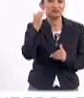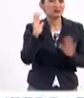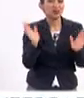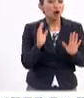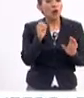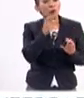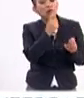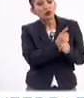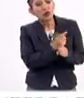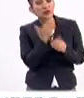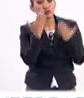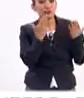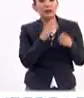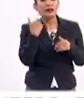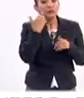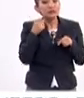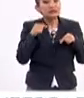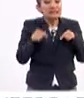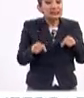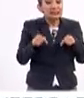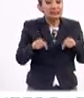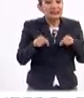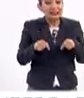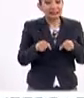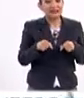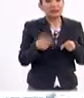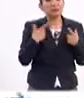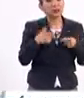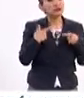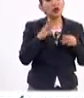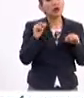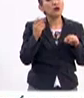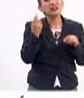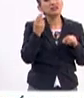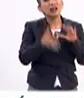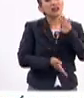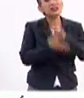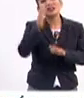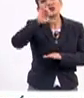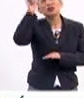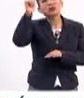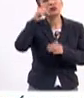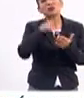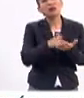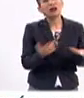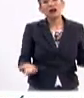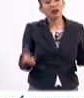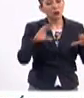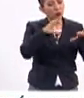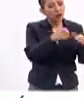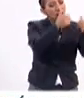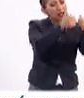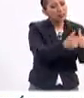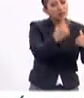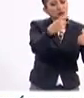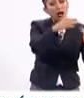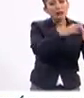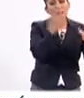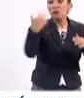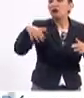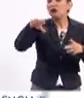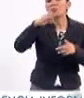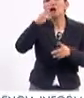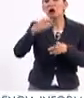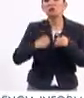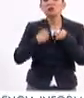vida o una oportunidad de estudios. Queremos que la gente no tenga que salir de sus comunidades, de sus casas, por buscar